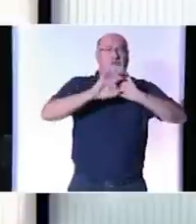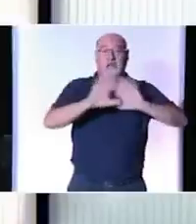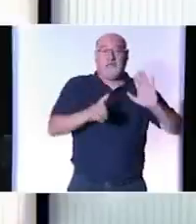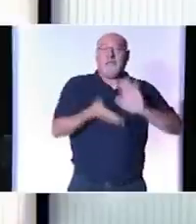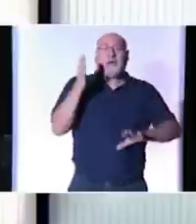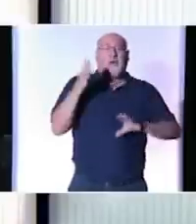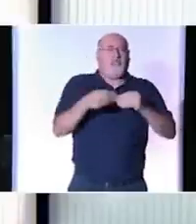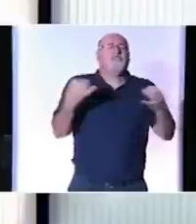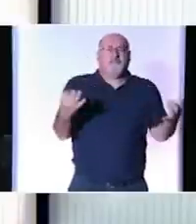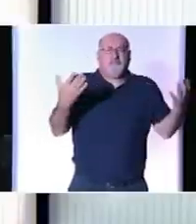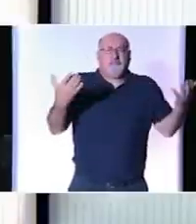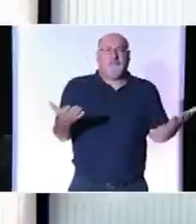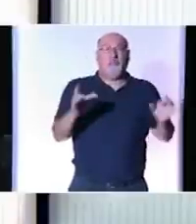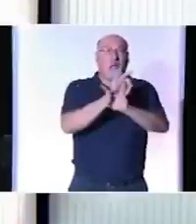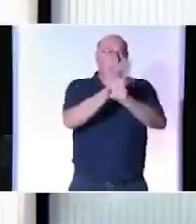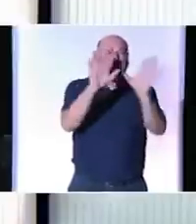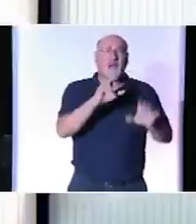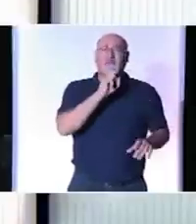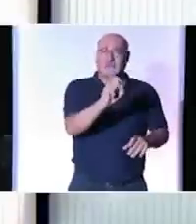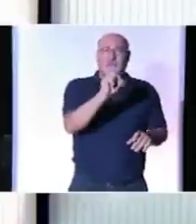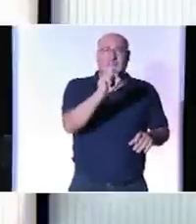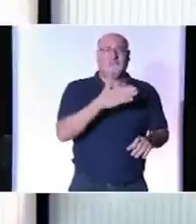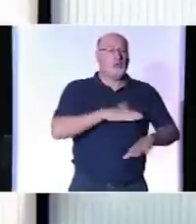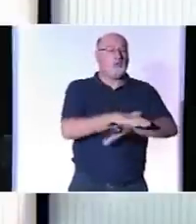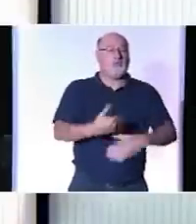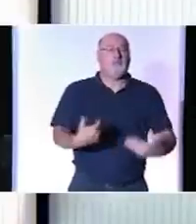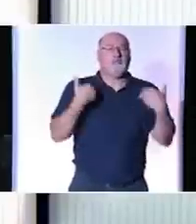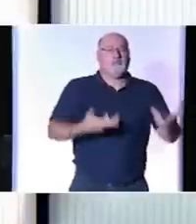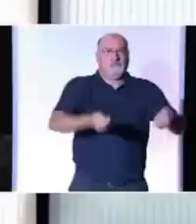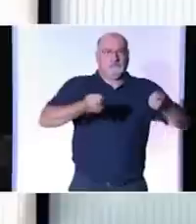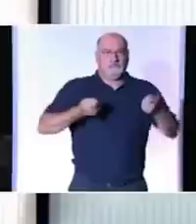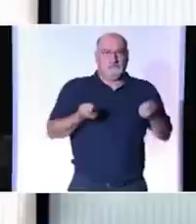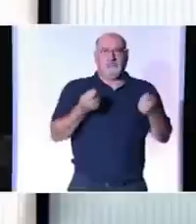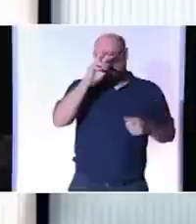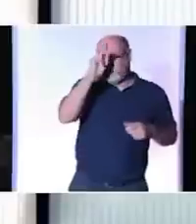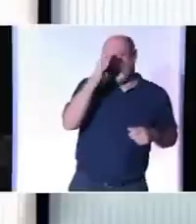el salario mínimo por encima de lo que esta persona me está produciendo,